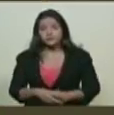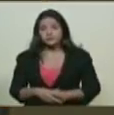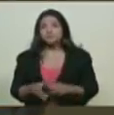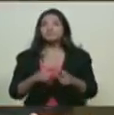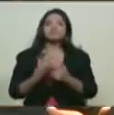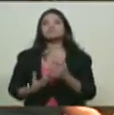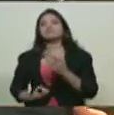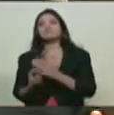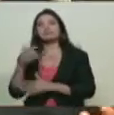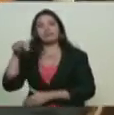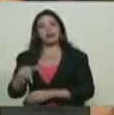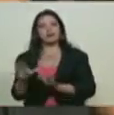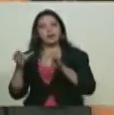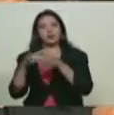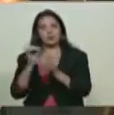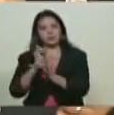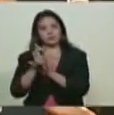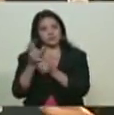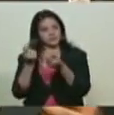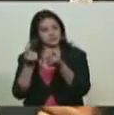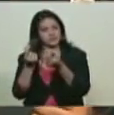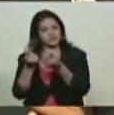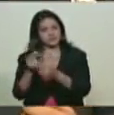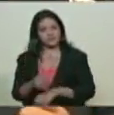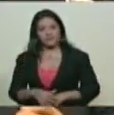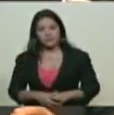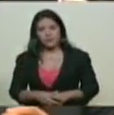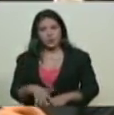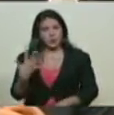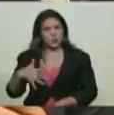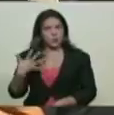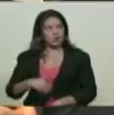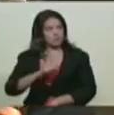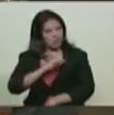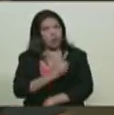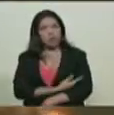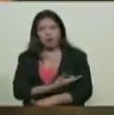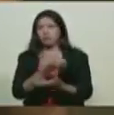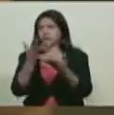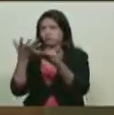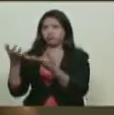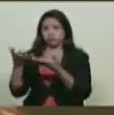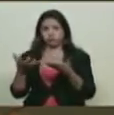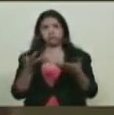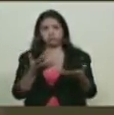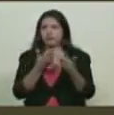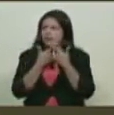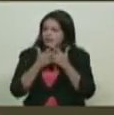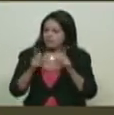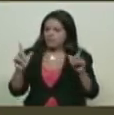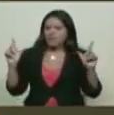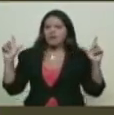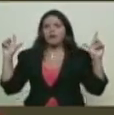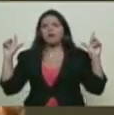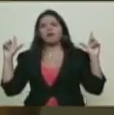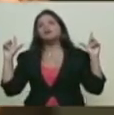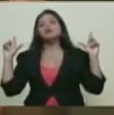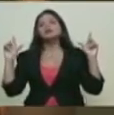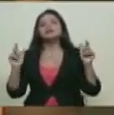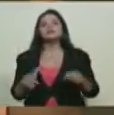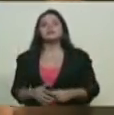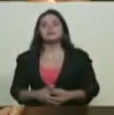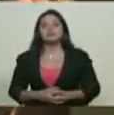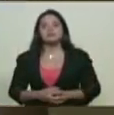nace esta comunidad esta comunidad muy poderosa esta comunidad liberadora esta comunidad